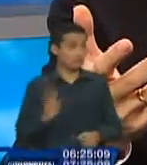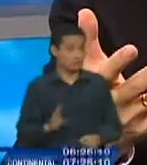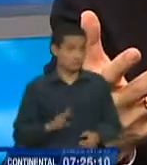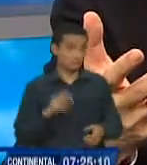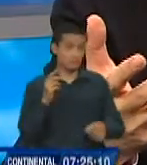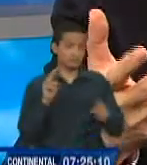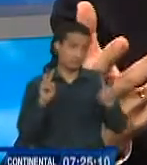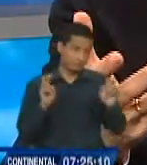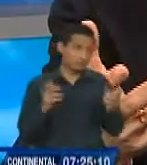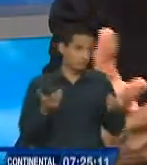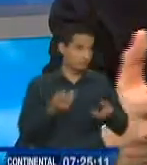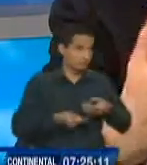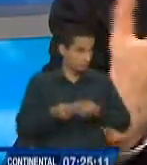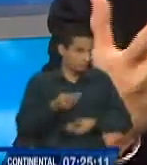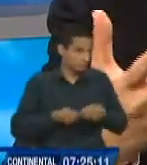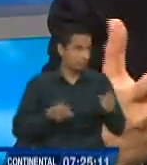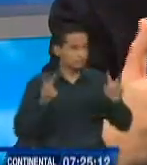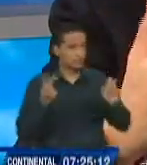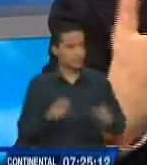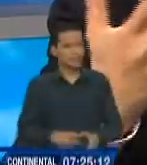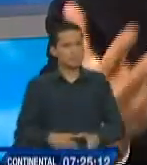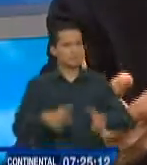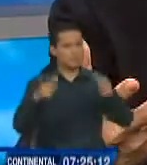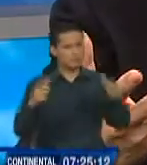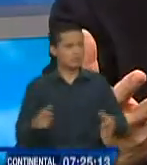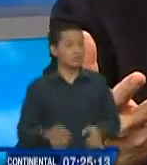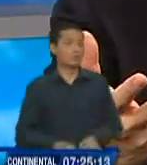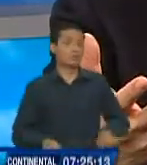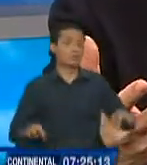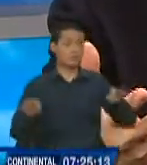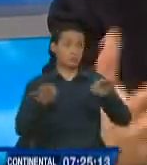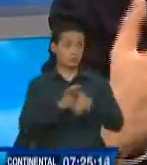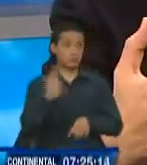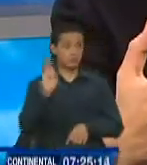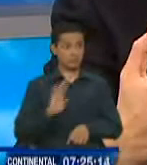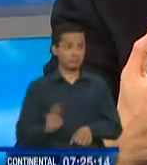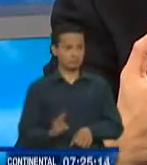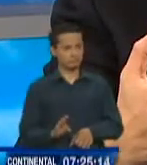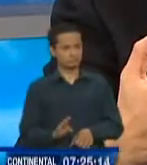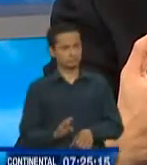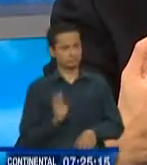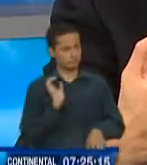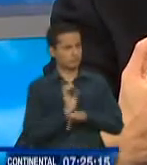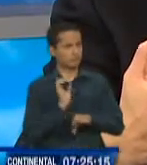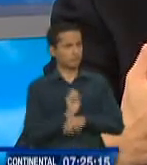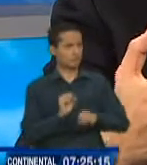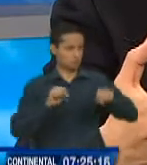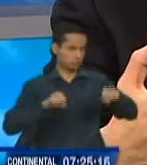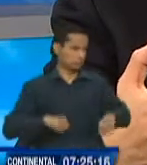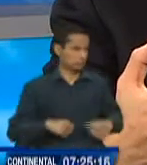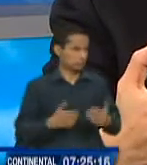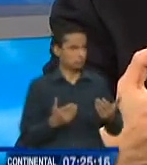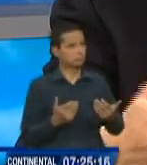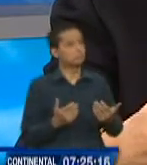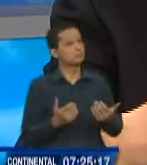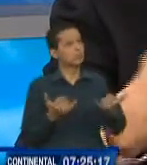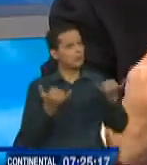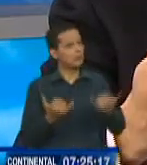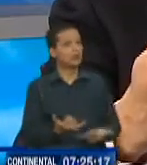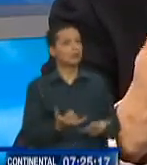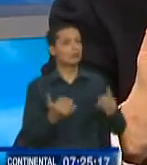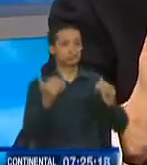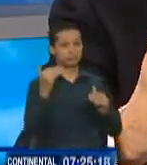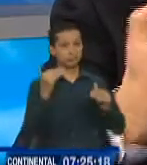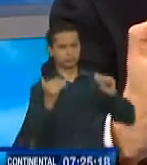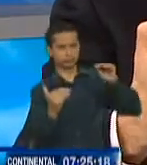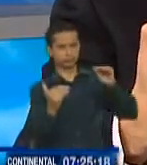la palabra, por cierto, monstruo en cuanto al tamaño, en cuanto a la importancia de Brasil, ¿realmente el Ecuador tendría posibilidades de entrar de forma